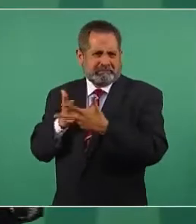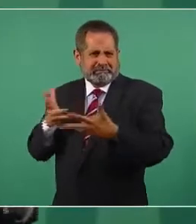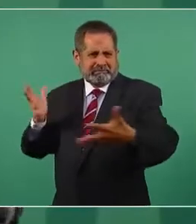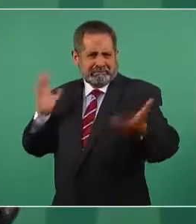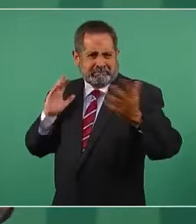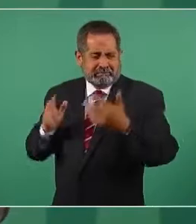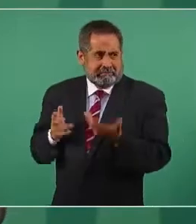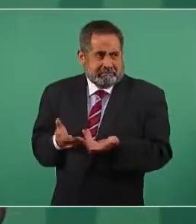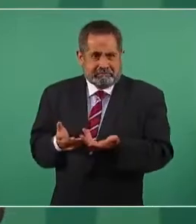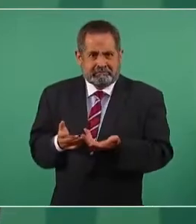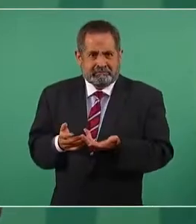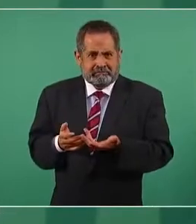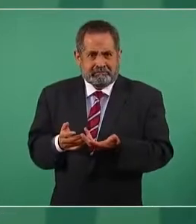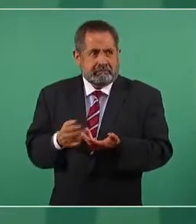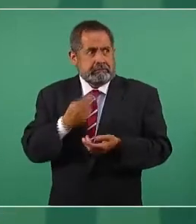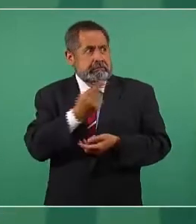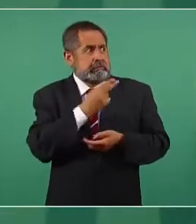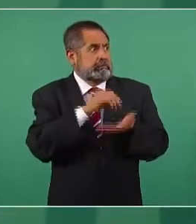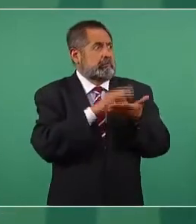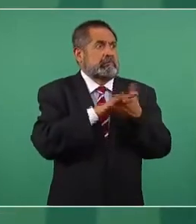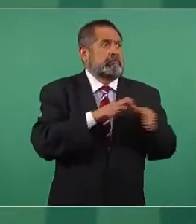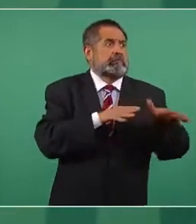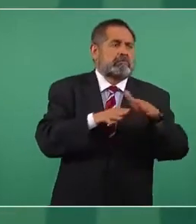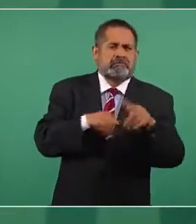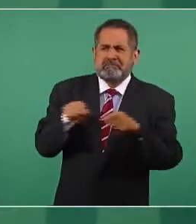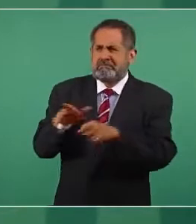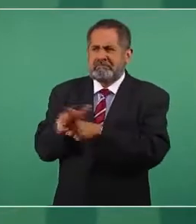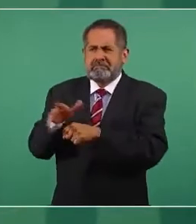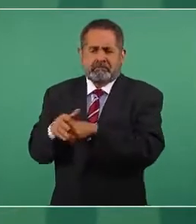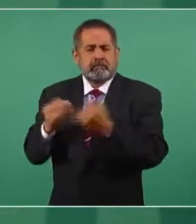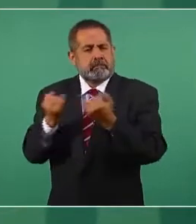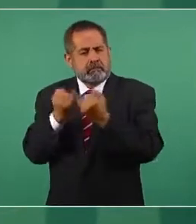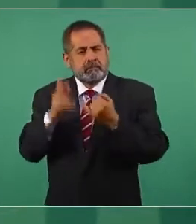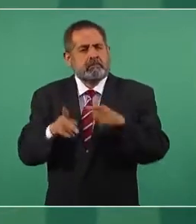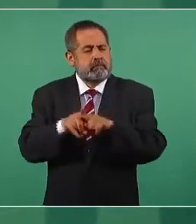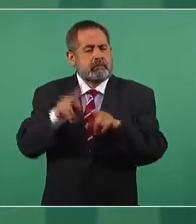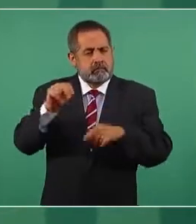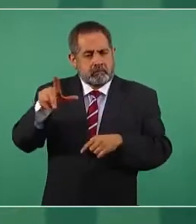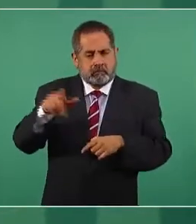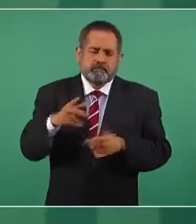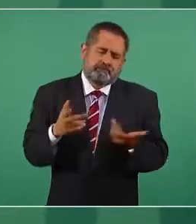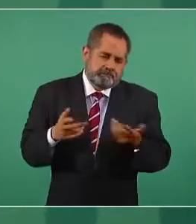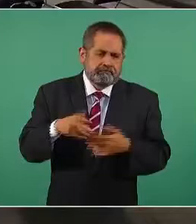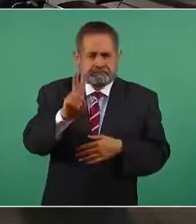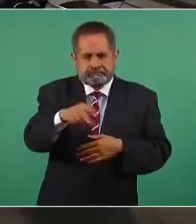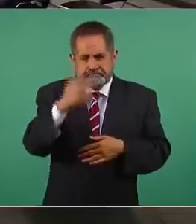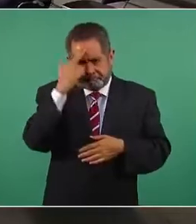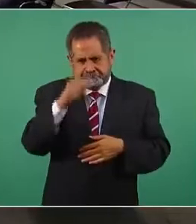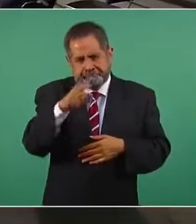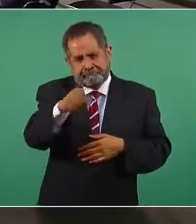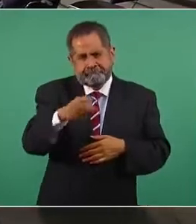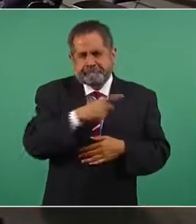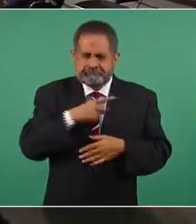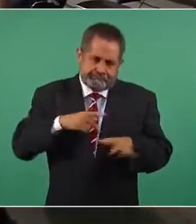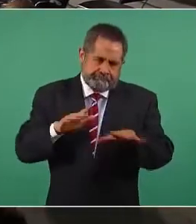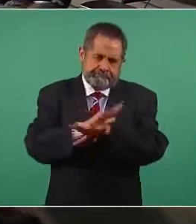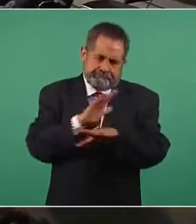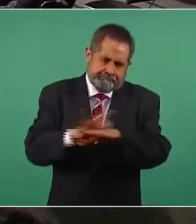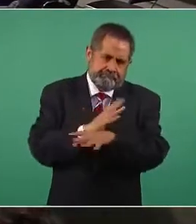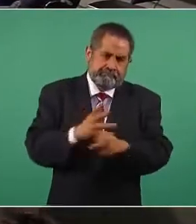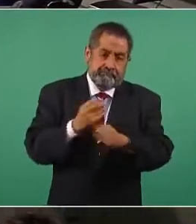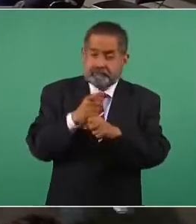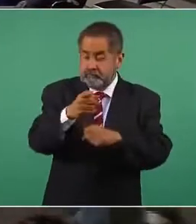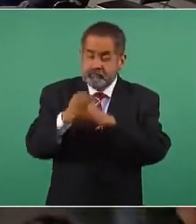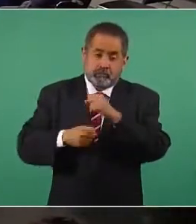entonces no tiene sentido que busque citas por otro lado. Todo eso es lo que estamos haciendo, porque sí, tienes tu razón, eso se tiene que corregir, y ya